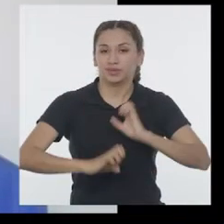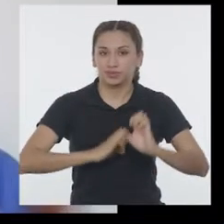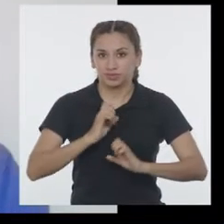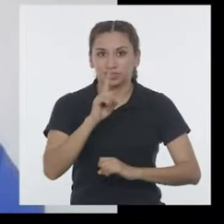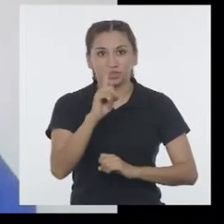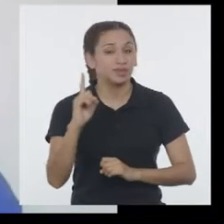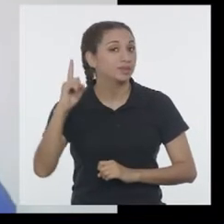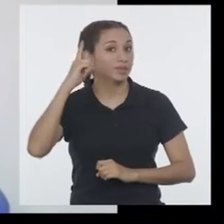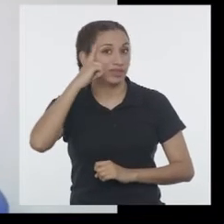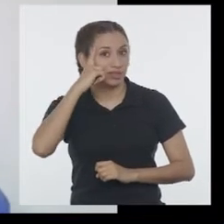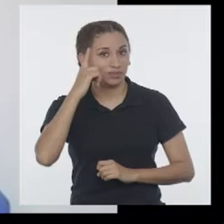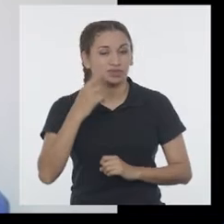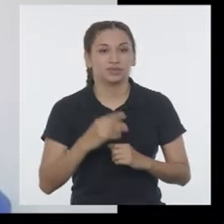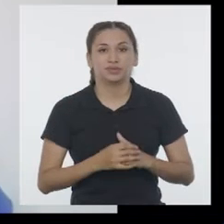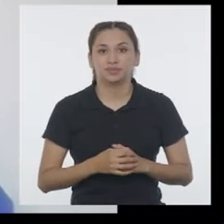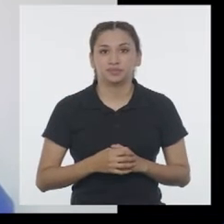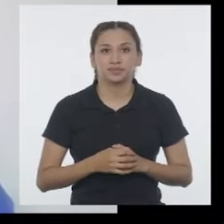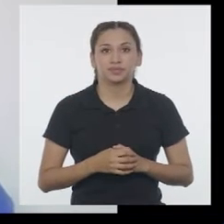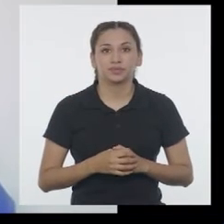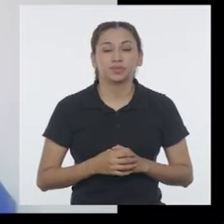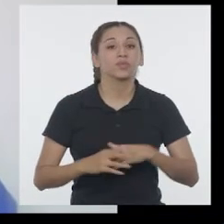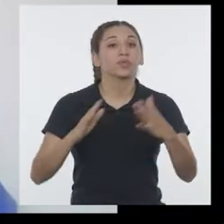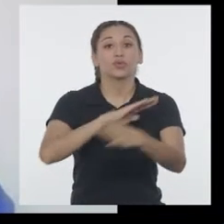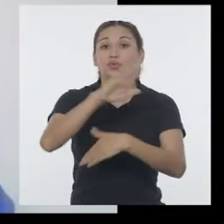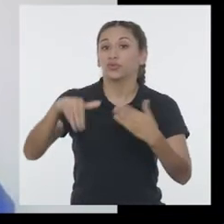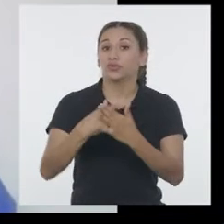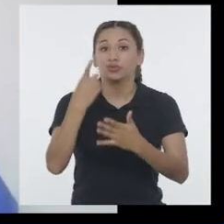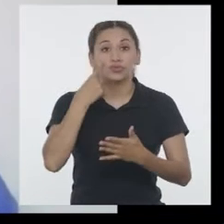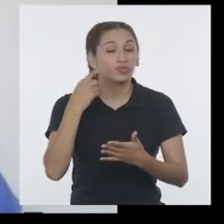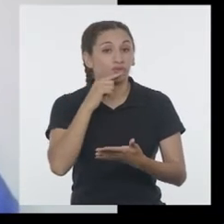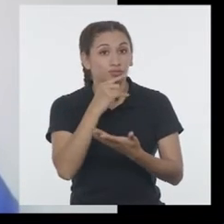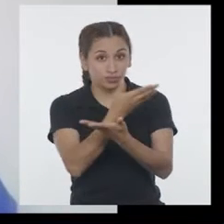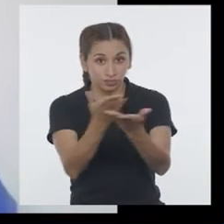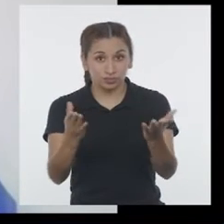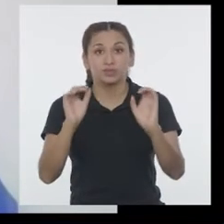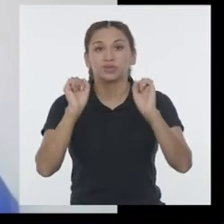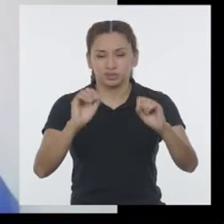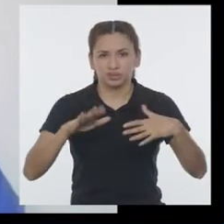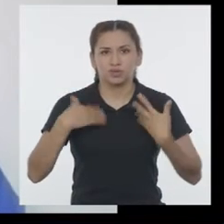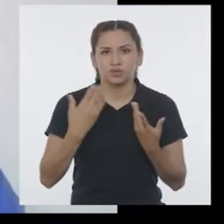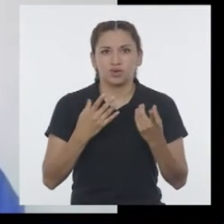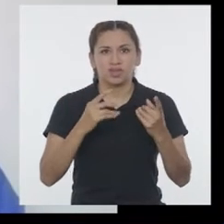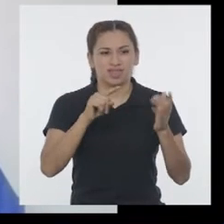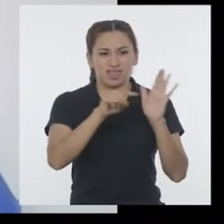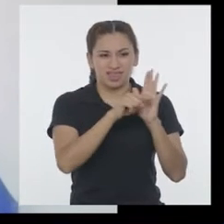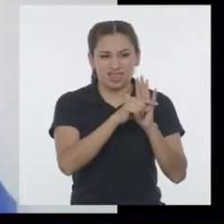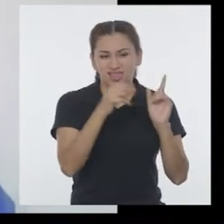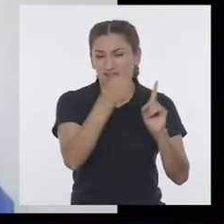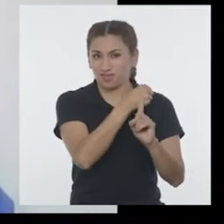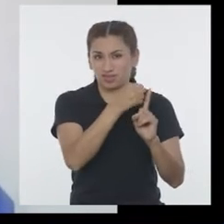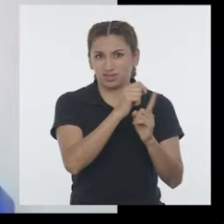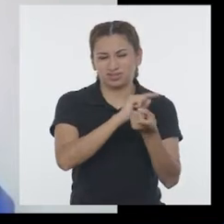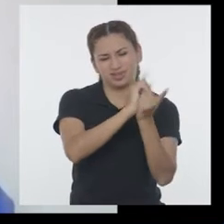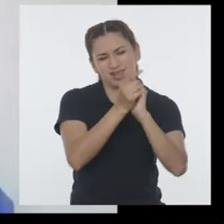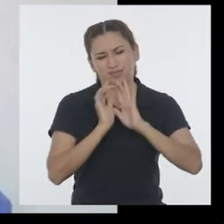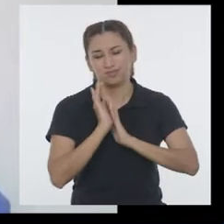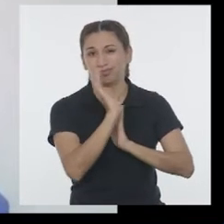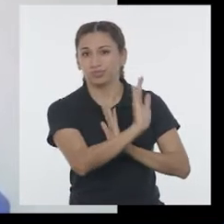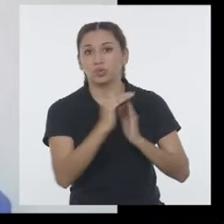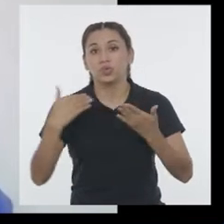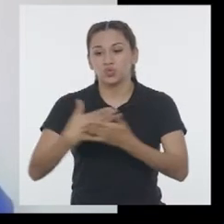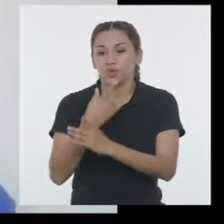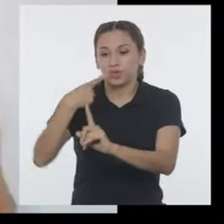emociones al pensamiento que surge. Todas y todos podemos reemplazar la violencia por un buen